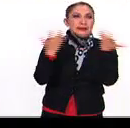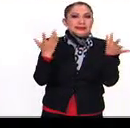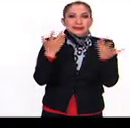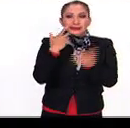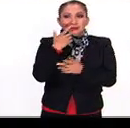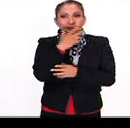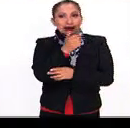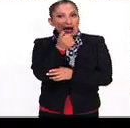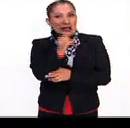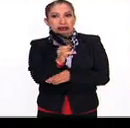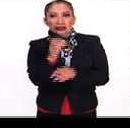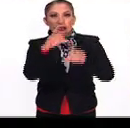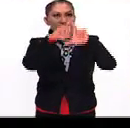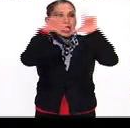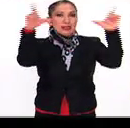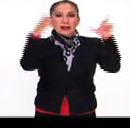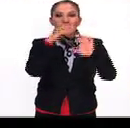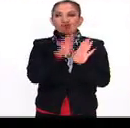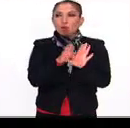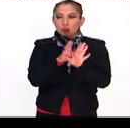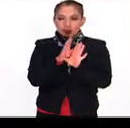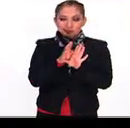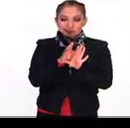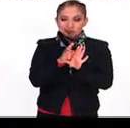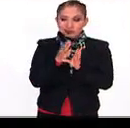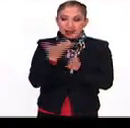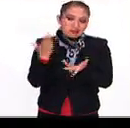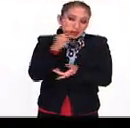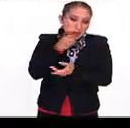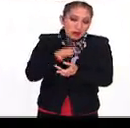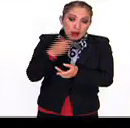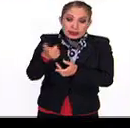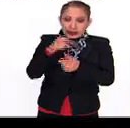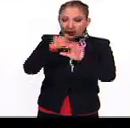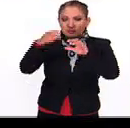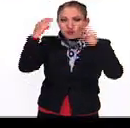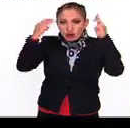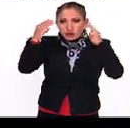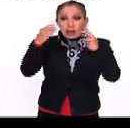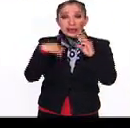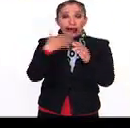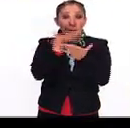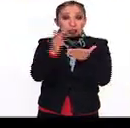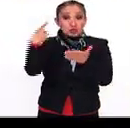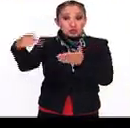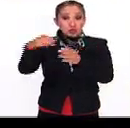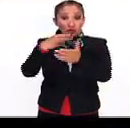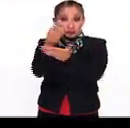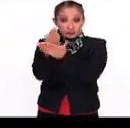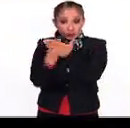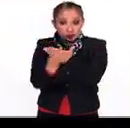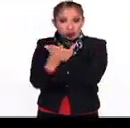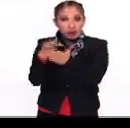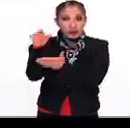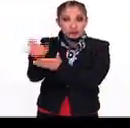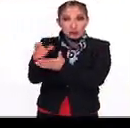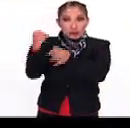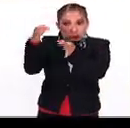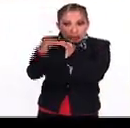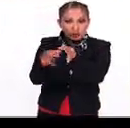imaginar, está sí, ahí, claro. Como por el hecho de que las obras tienen cierta exactitud, no hubo muchas